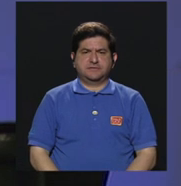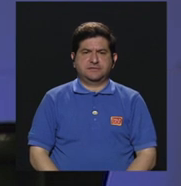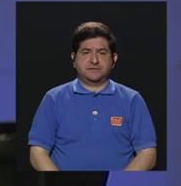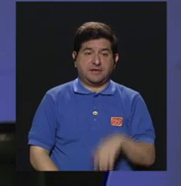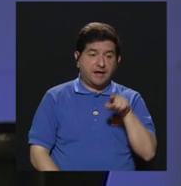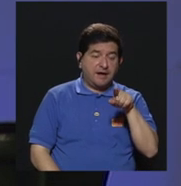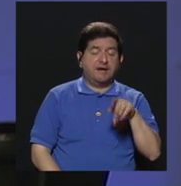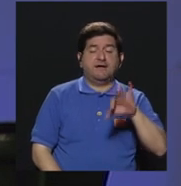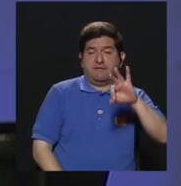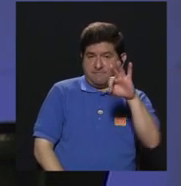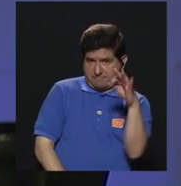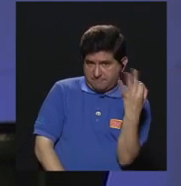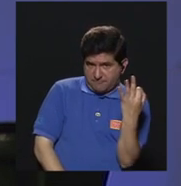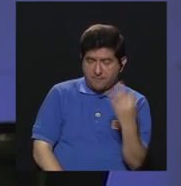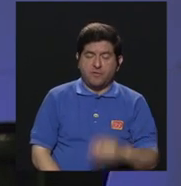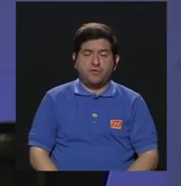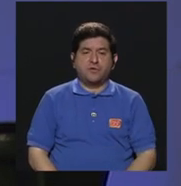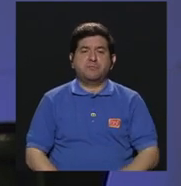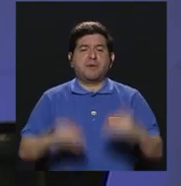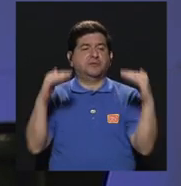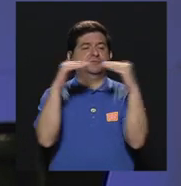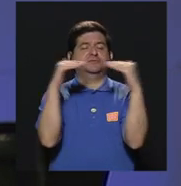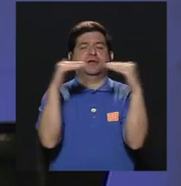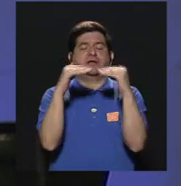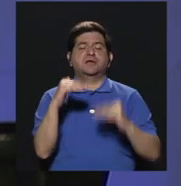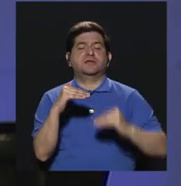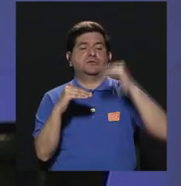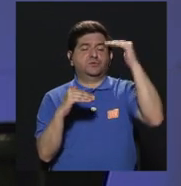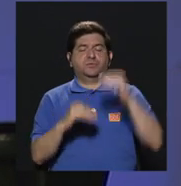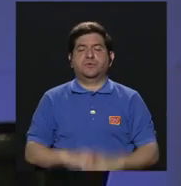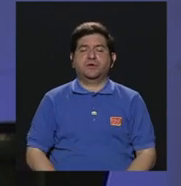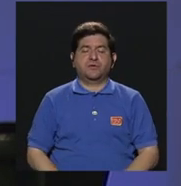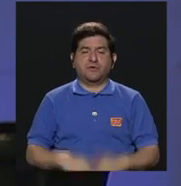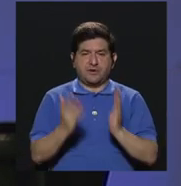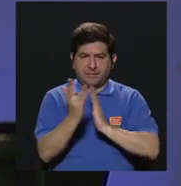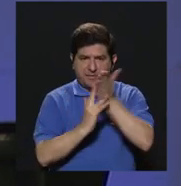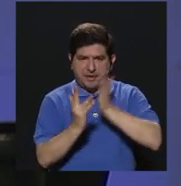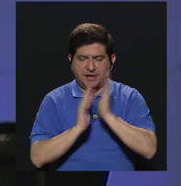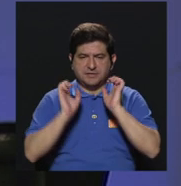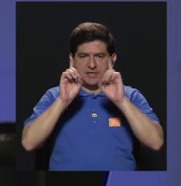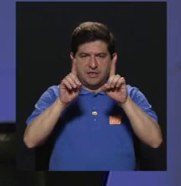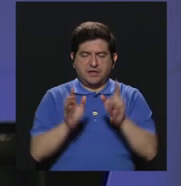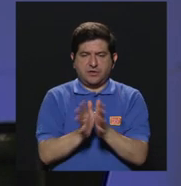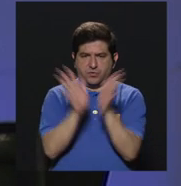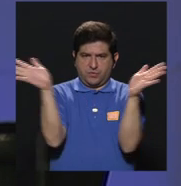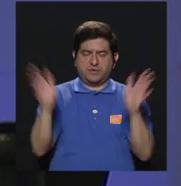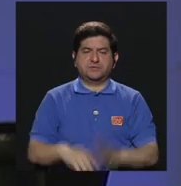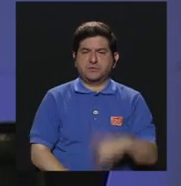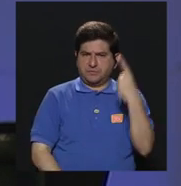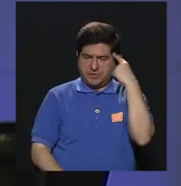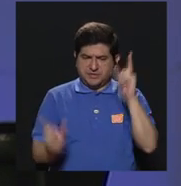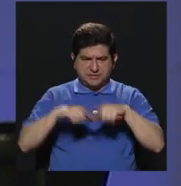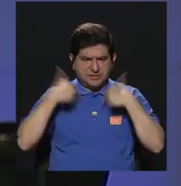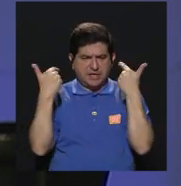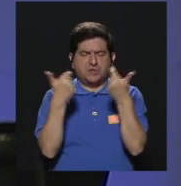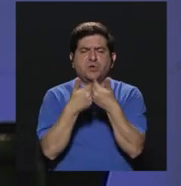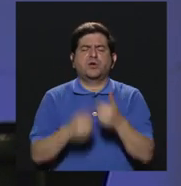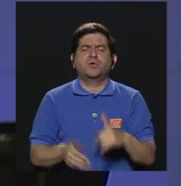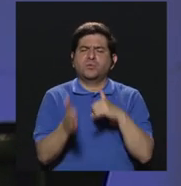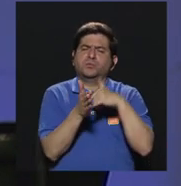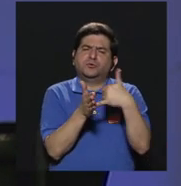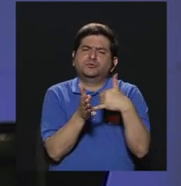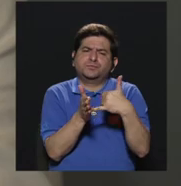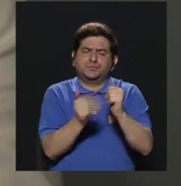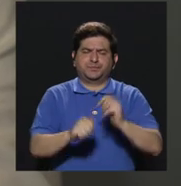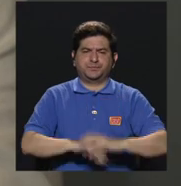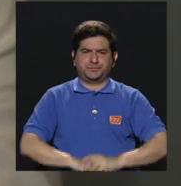de esta manera, haya una mayor equidad en el acceso a la educación pública, sobre todo de los sectores más